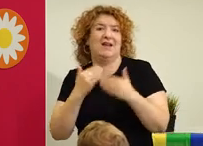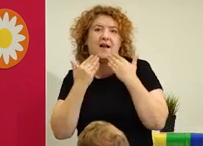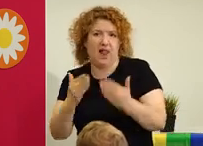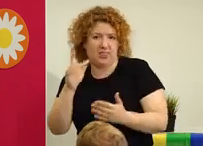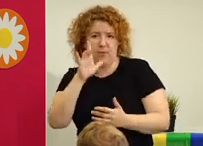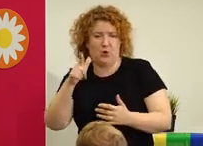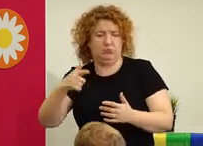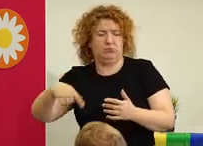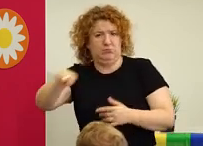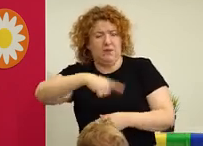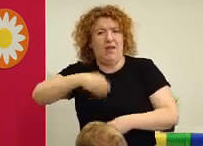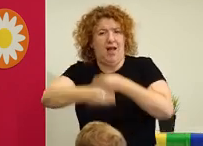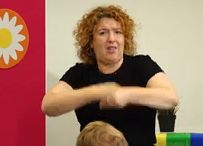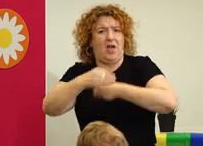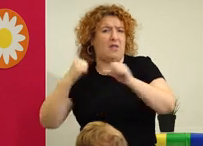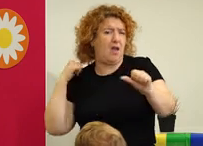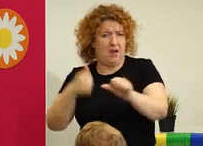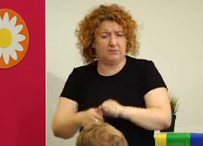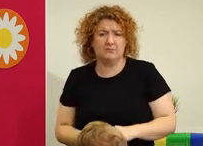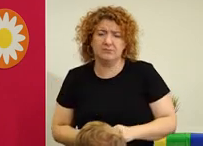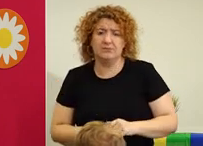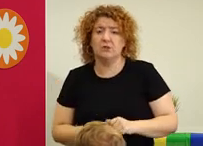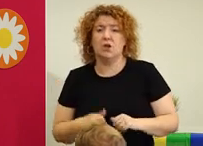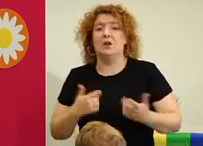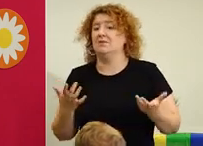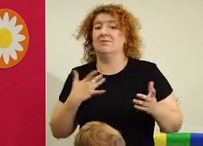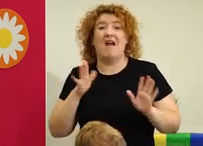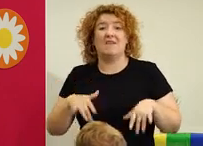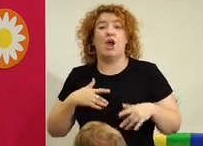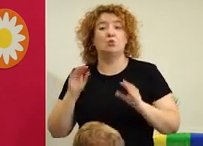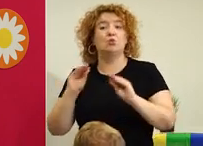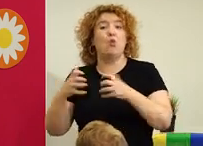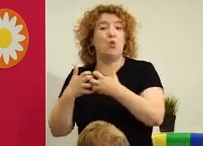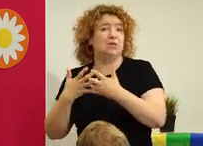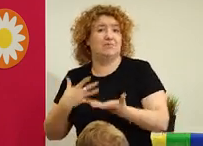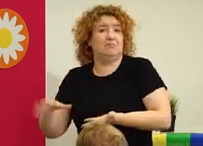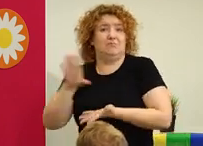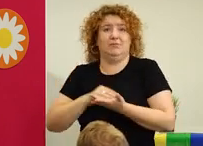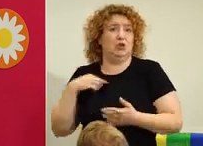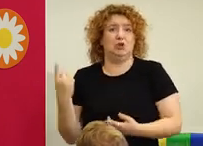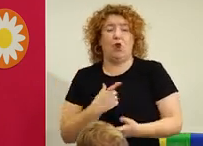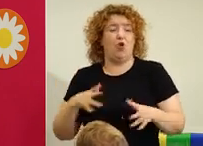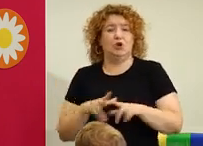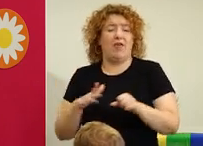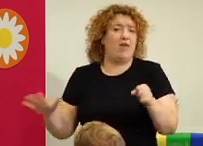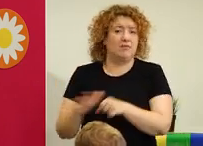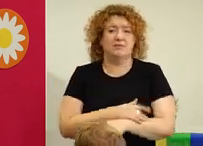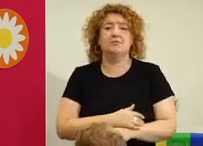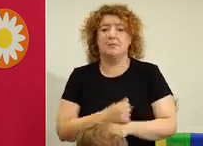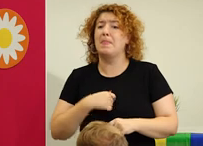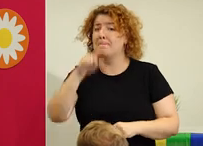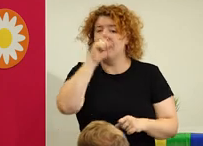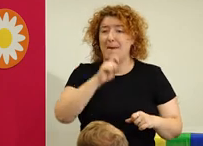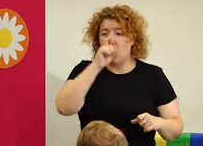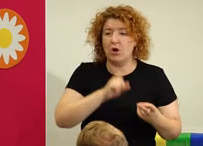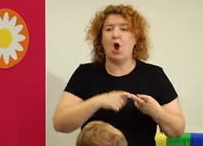esta es una lucha de toda la sociedad, les debemos mucho, necesitamos tener memoria, necesitamos tener orgullo de